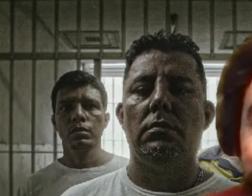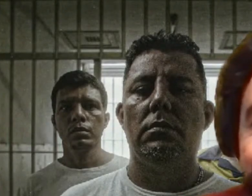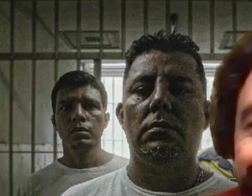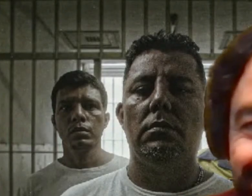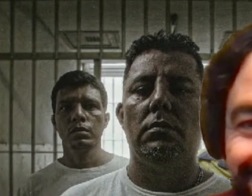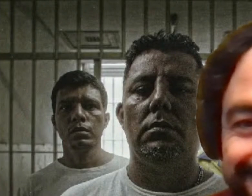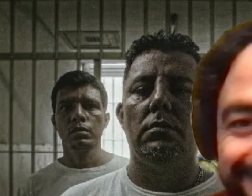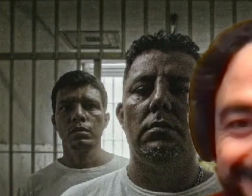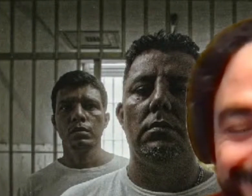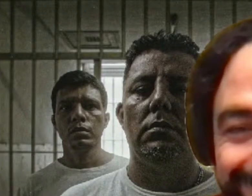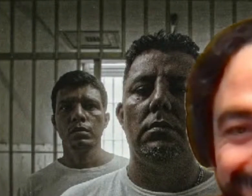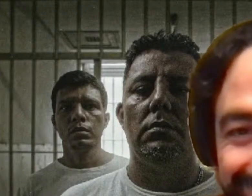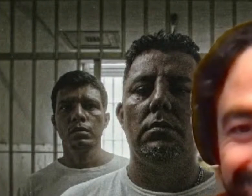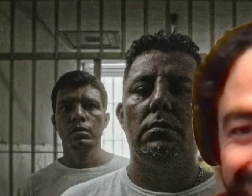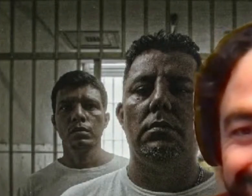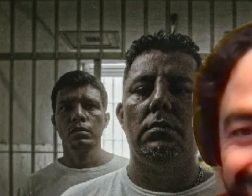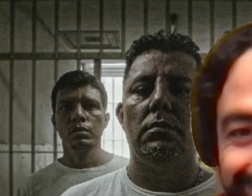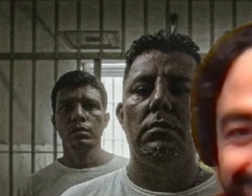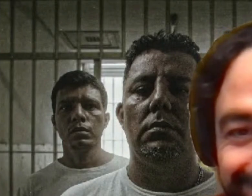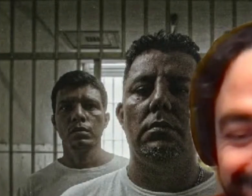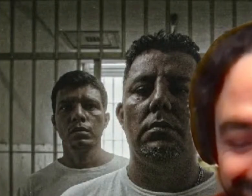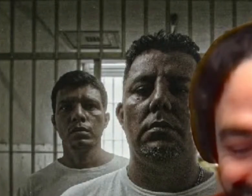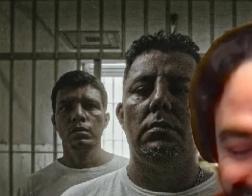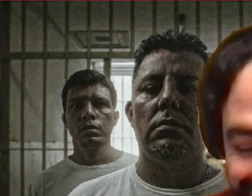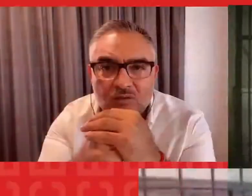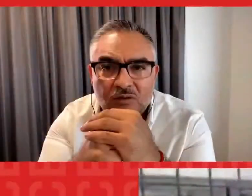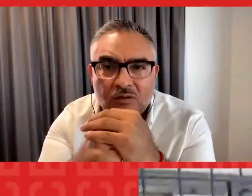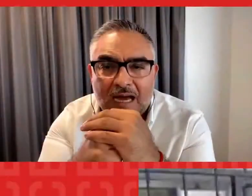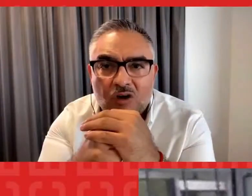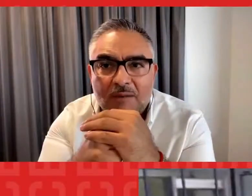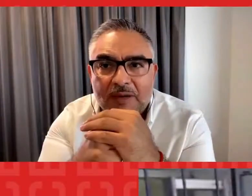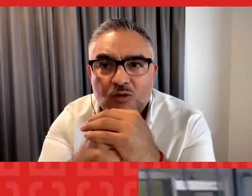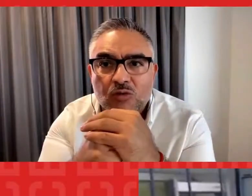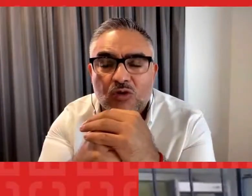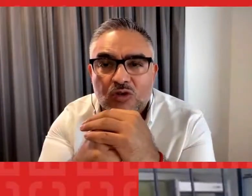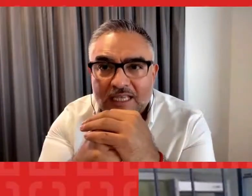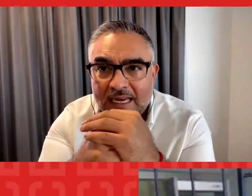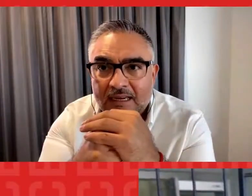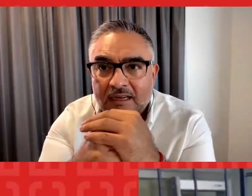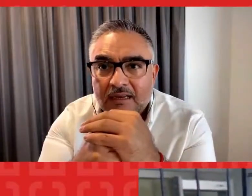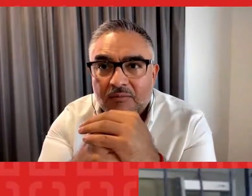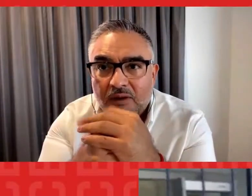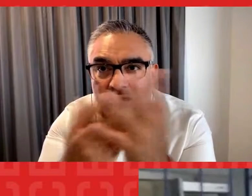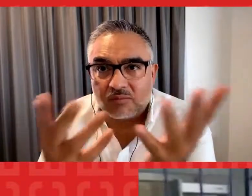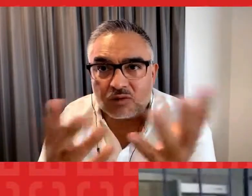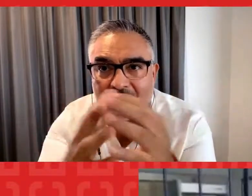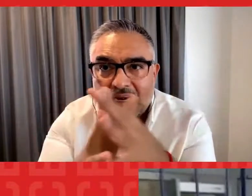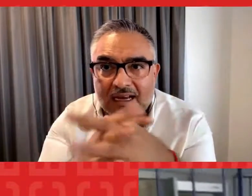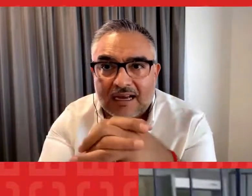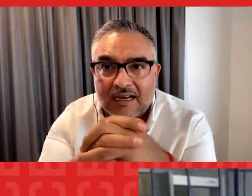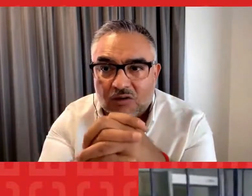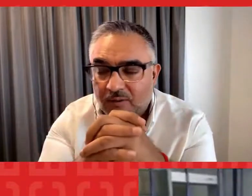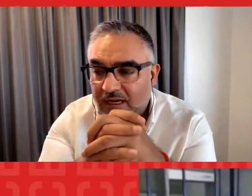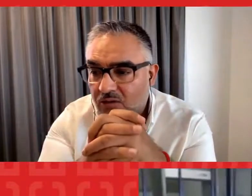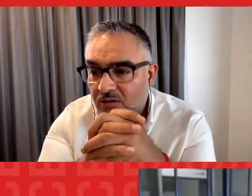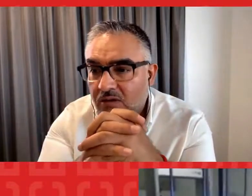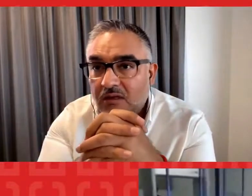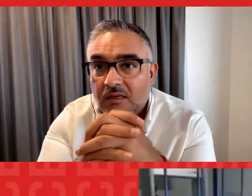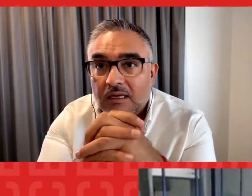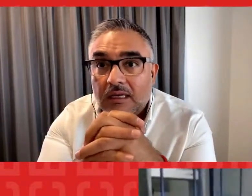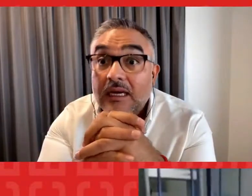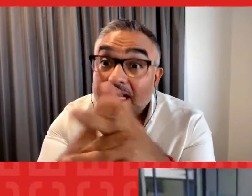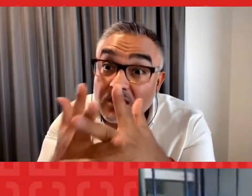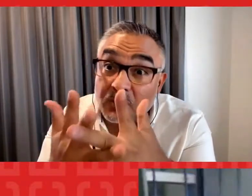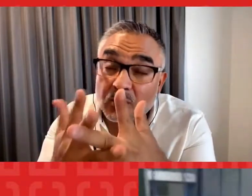populares. Por lo pronto te mando un abrazo, @presuntoC, pueden buscar a